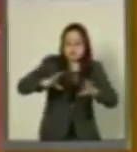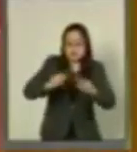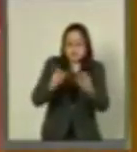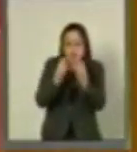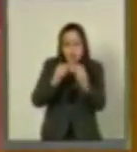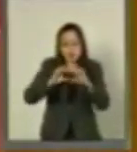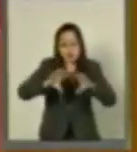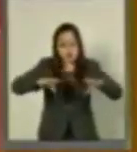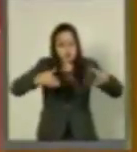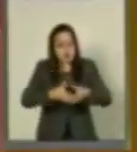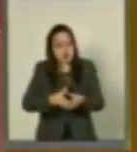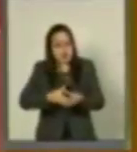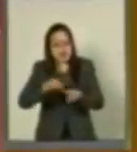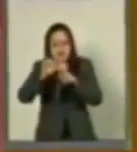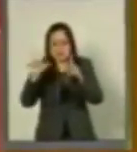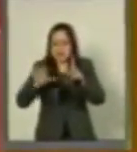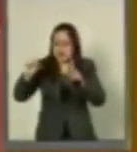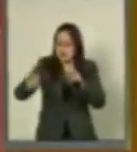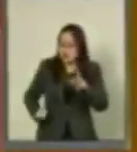del sur del país.